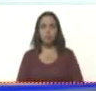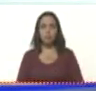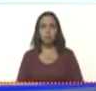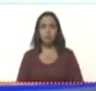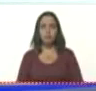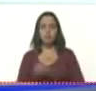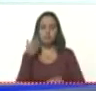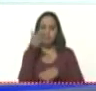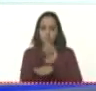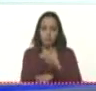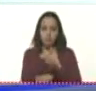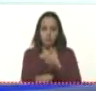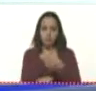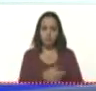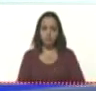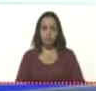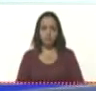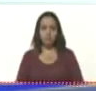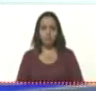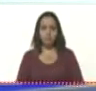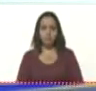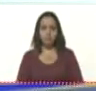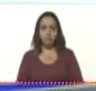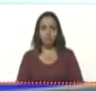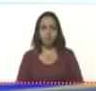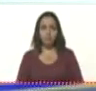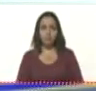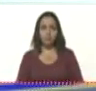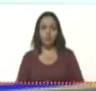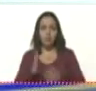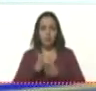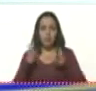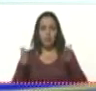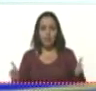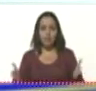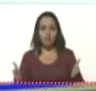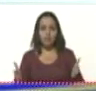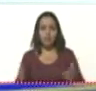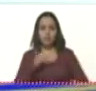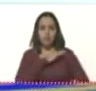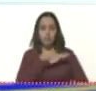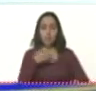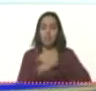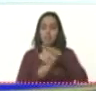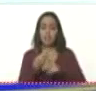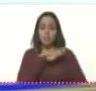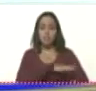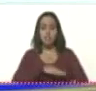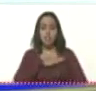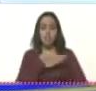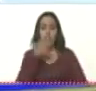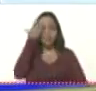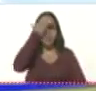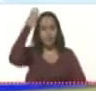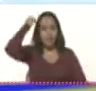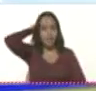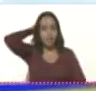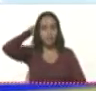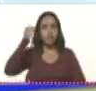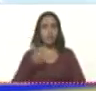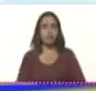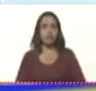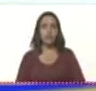una visita para la gran misión, base de misiones Generalísimo Francisco de